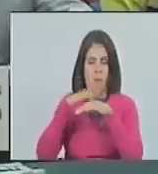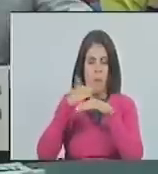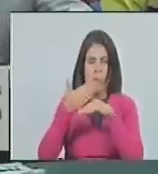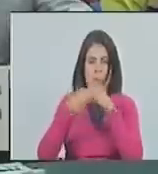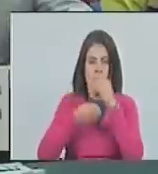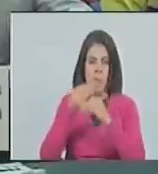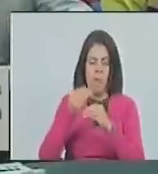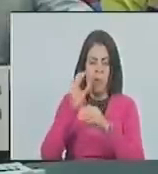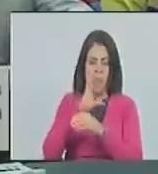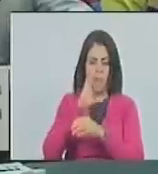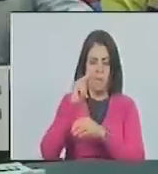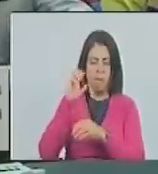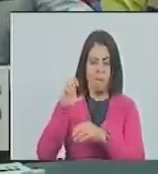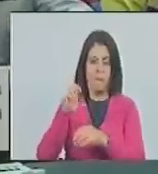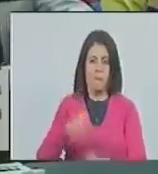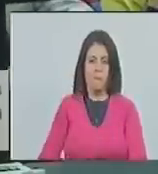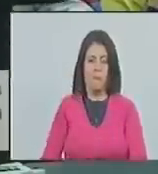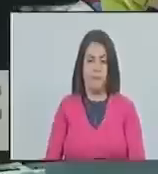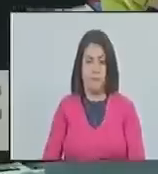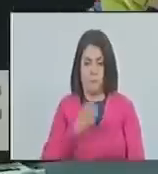o el Consejo Electoral,